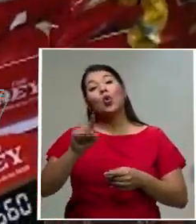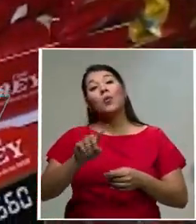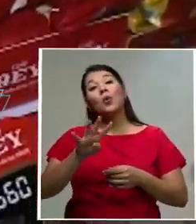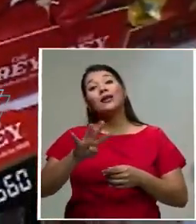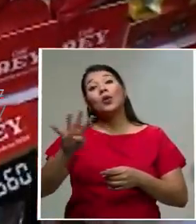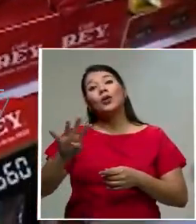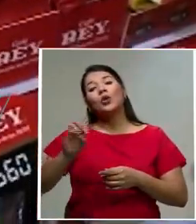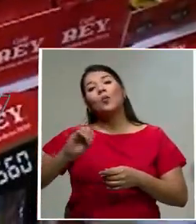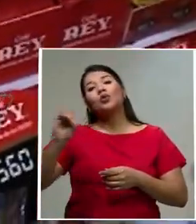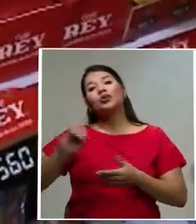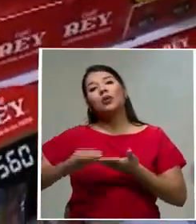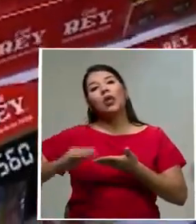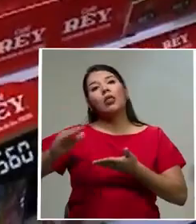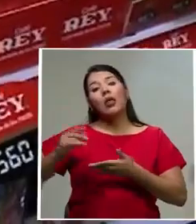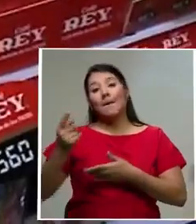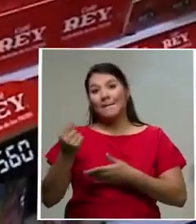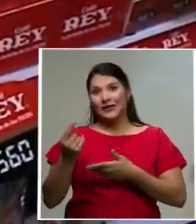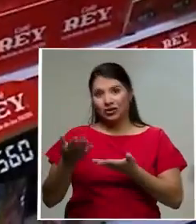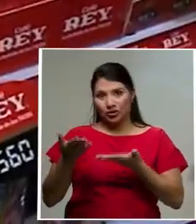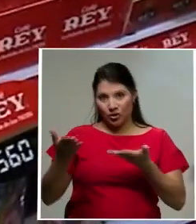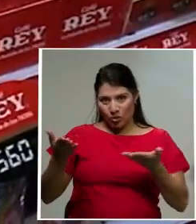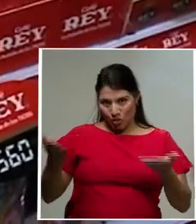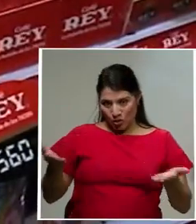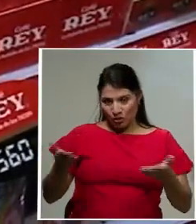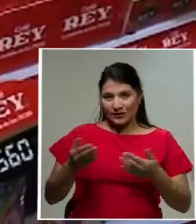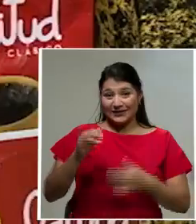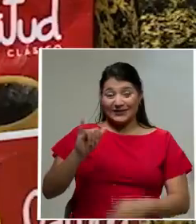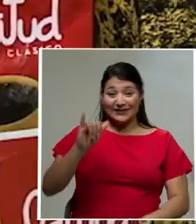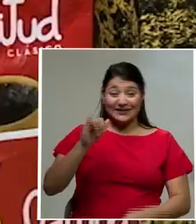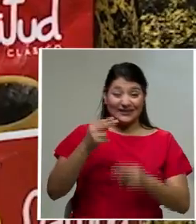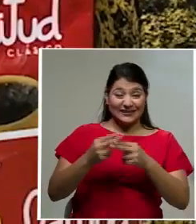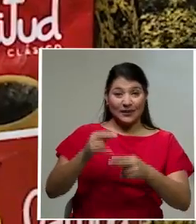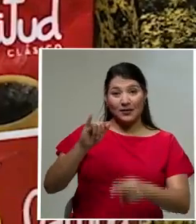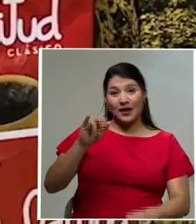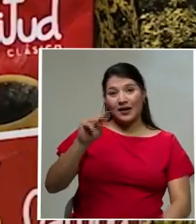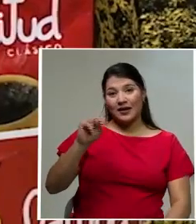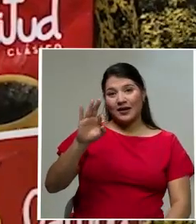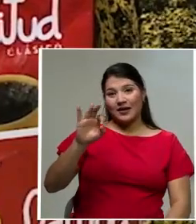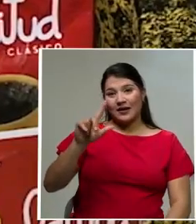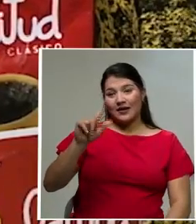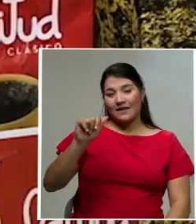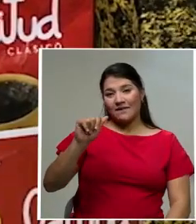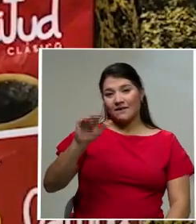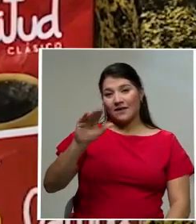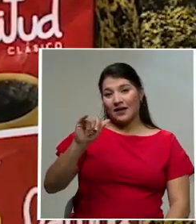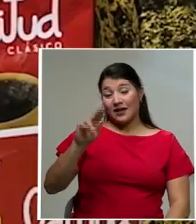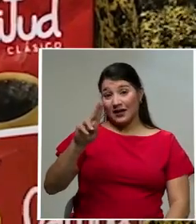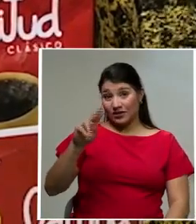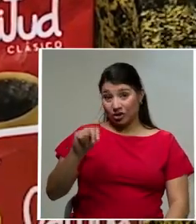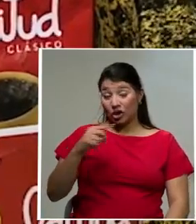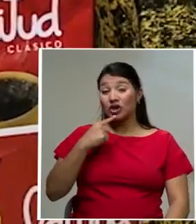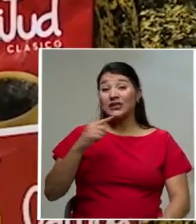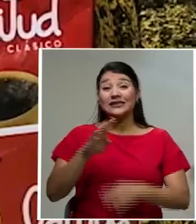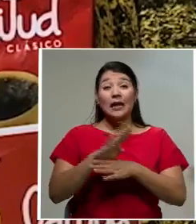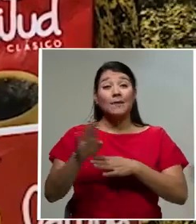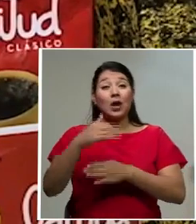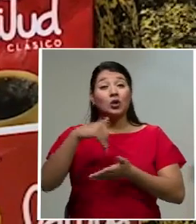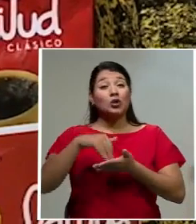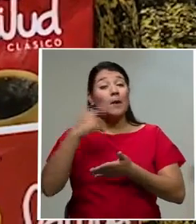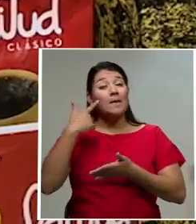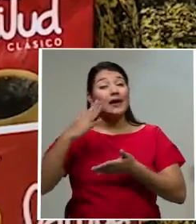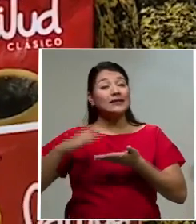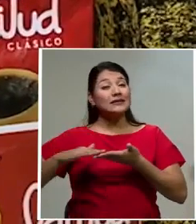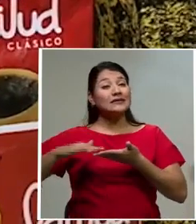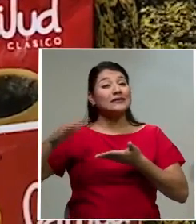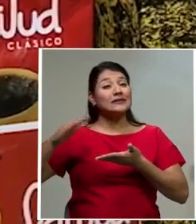1,44%. Estas cifras de la inflación se mantienen entre las proyecciones fijadas por el Banco Central para este año, que son de un